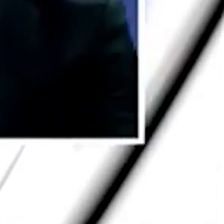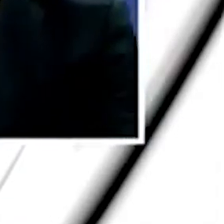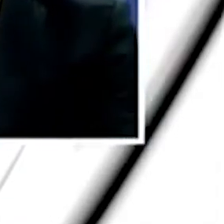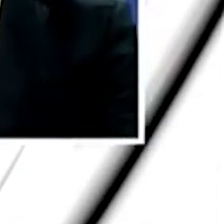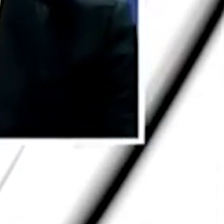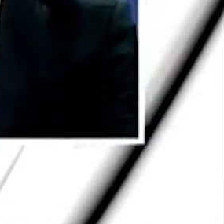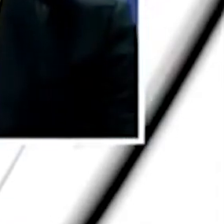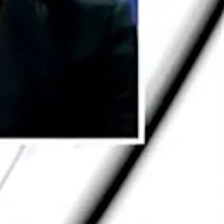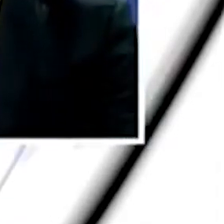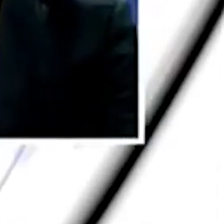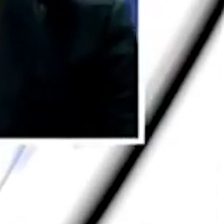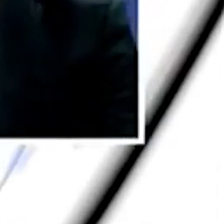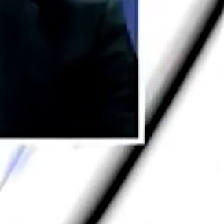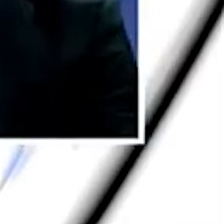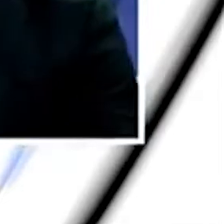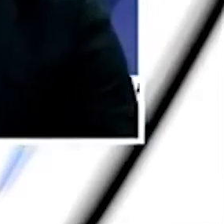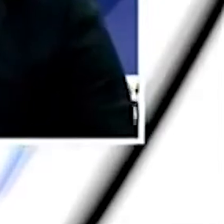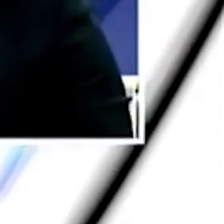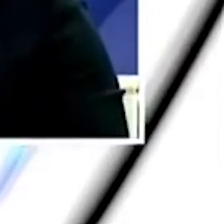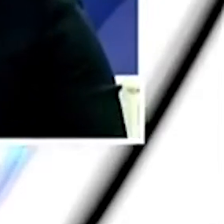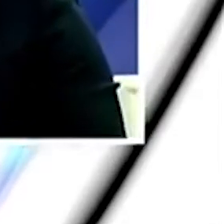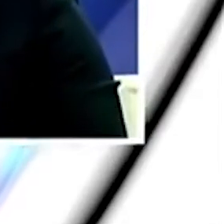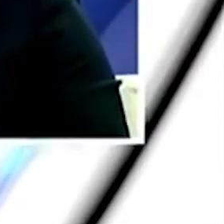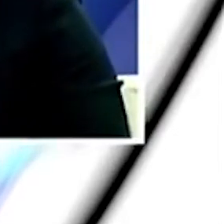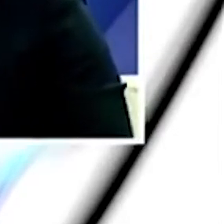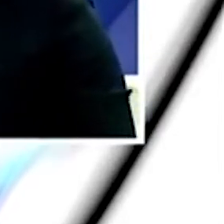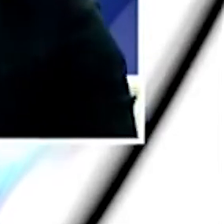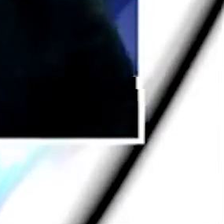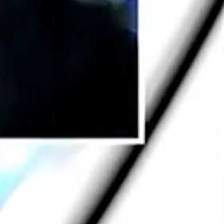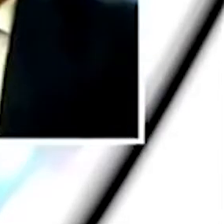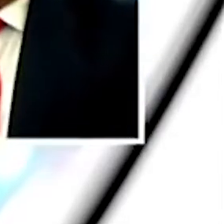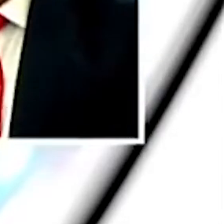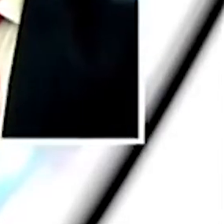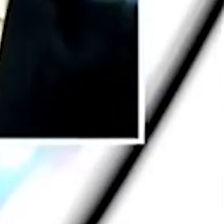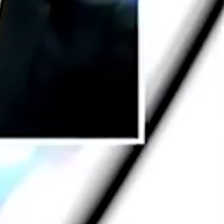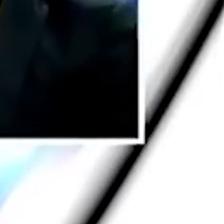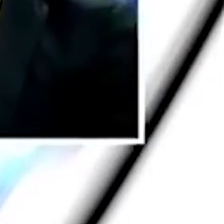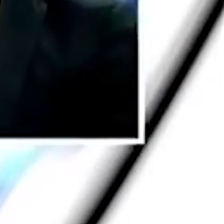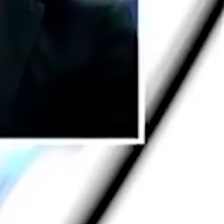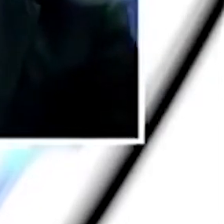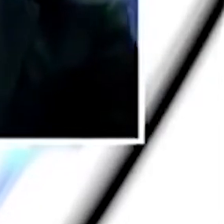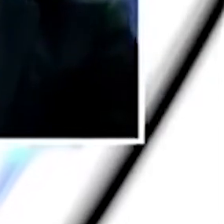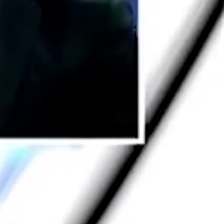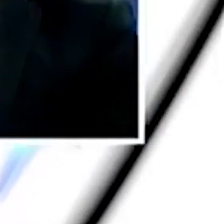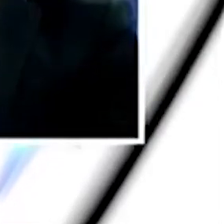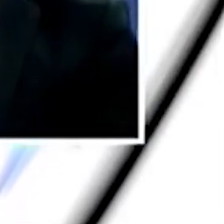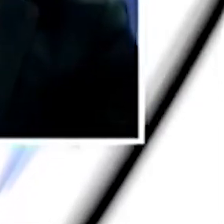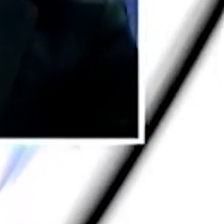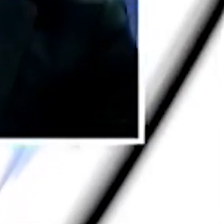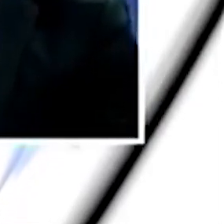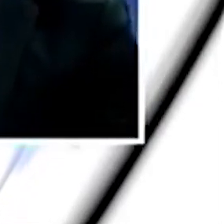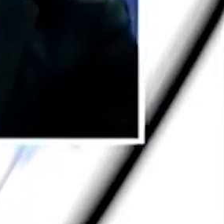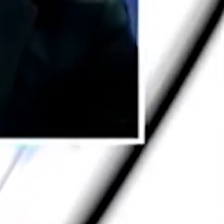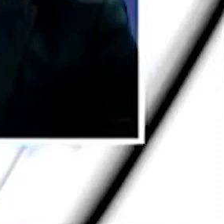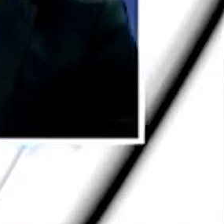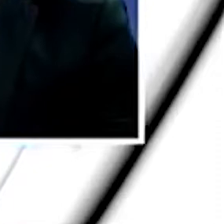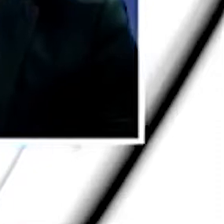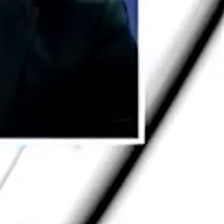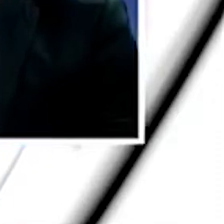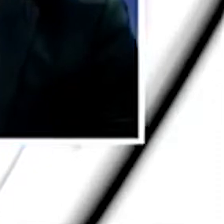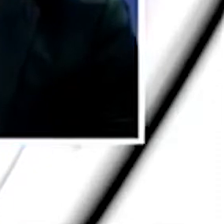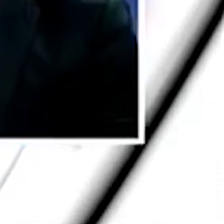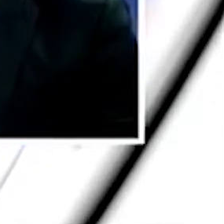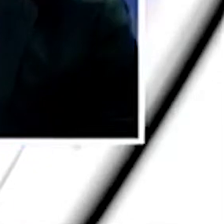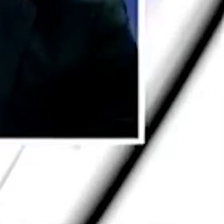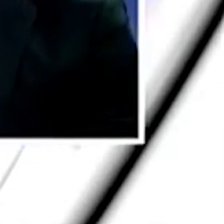las redes de cuidado de adultos mayores, ¿cuánto creció en este gobierno, si es que creció, las redes de cuidado de adultos mayores? Y